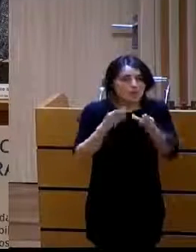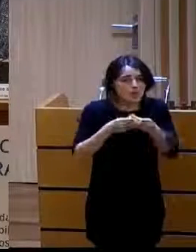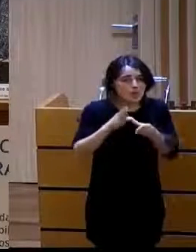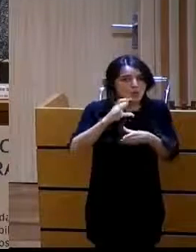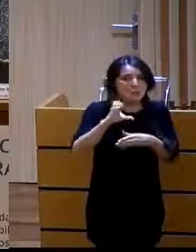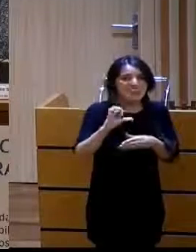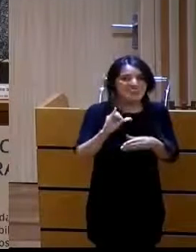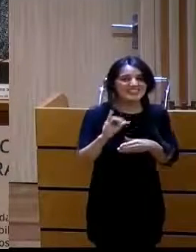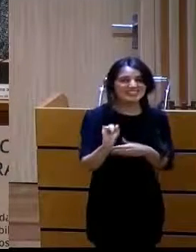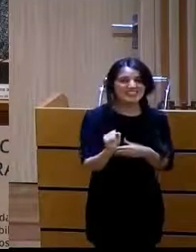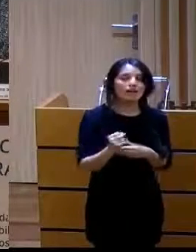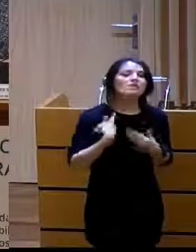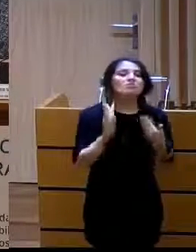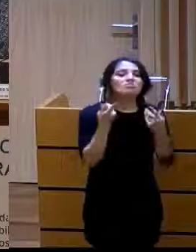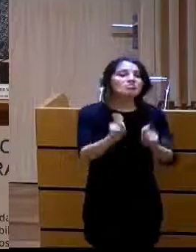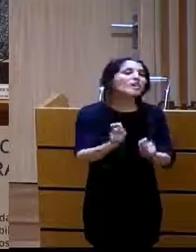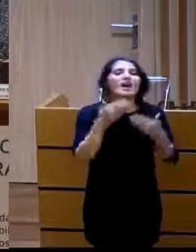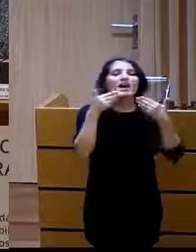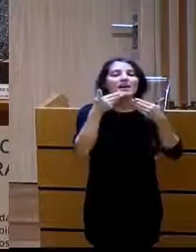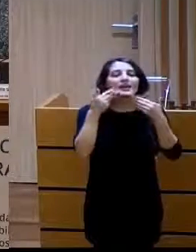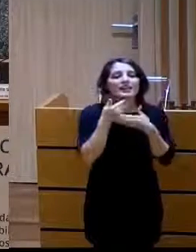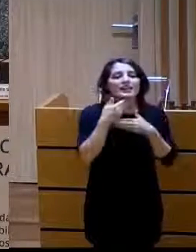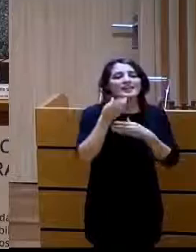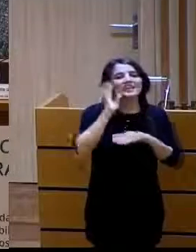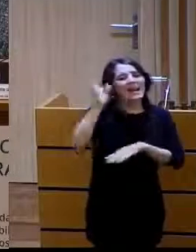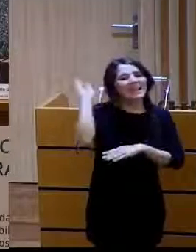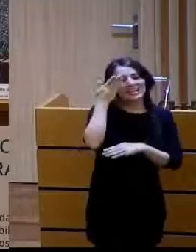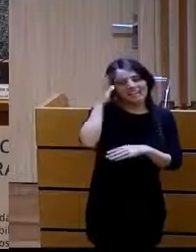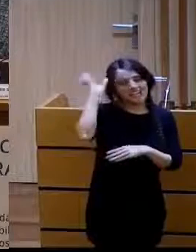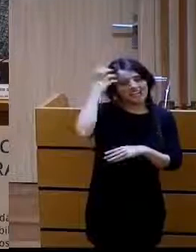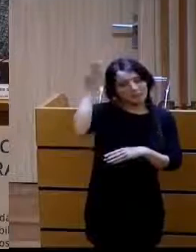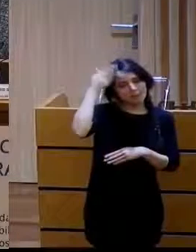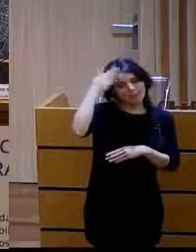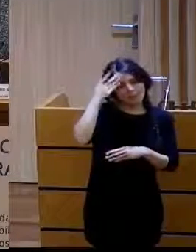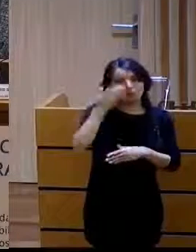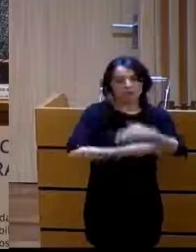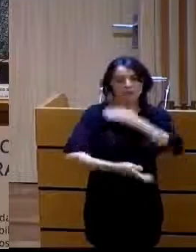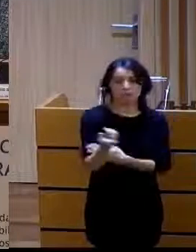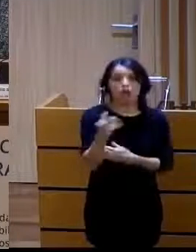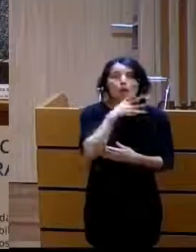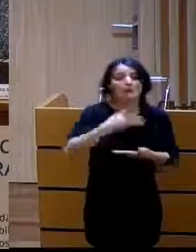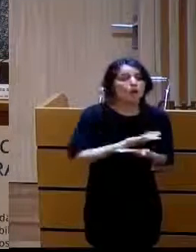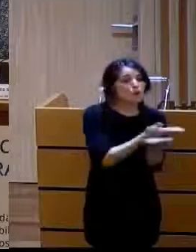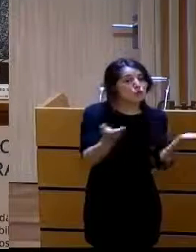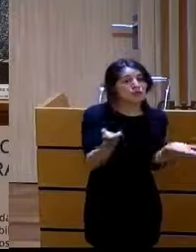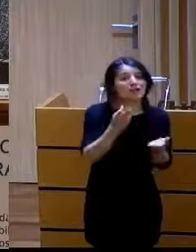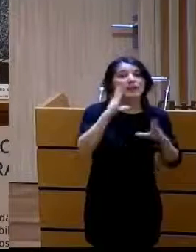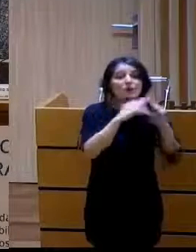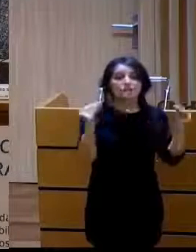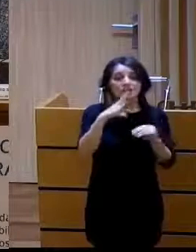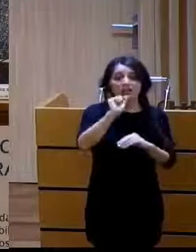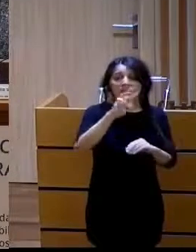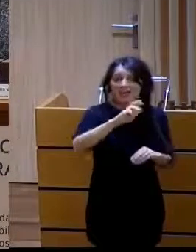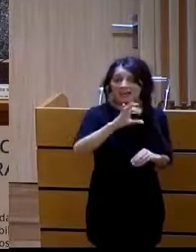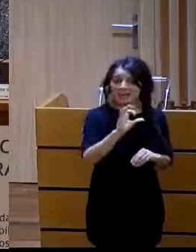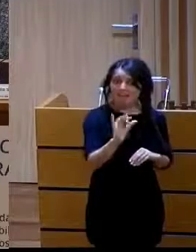sobre Discapacidad que confió en la Universidad Carlos III de Madrid y al CERMI y a las asociaciones que componen el CESIA habernos